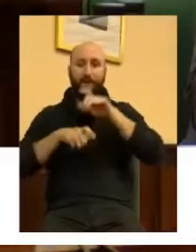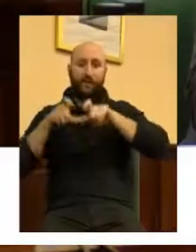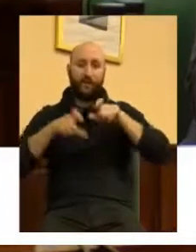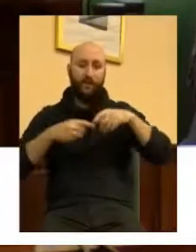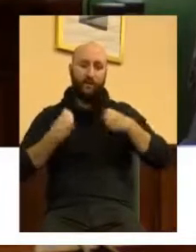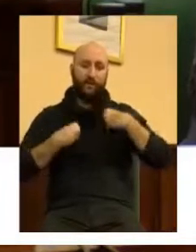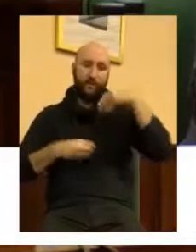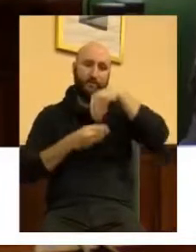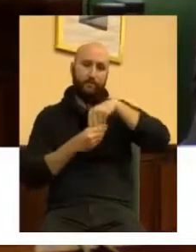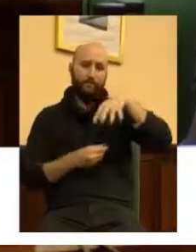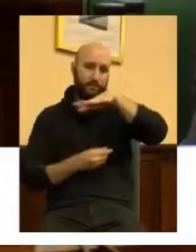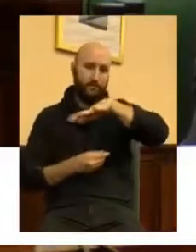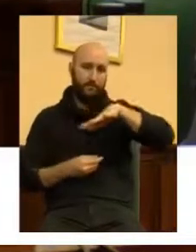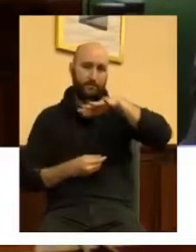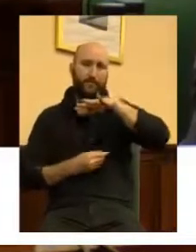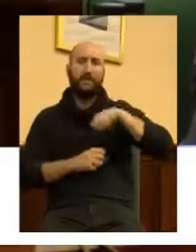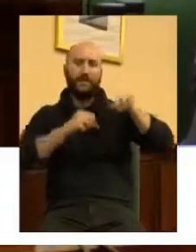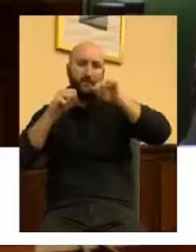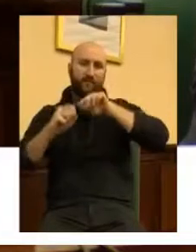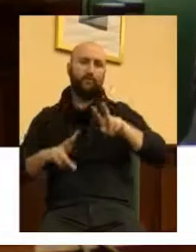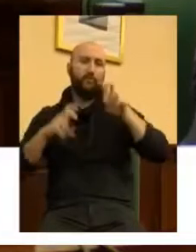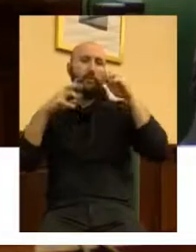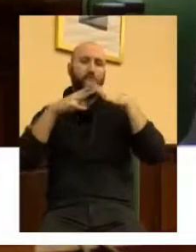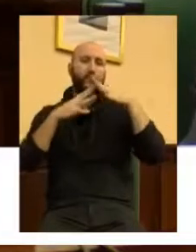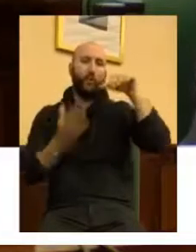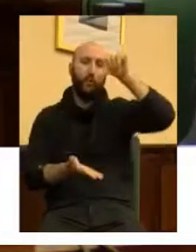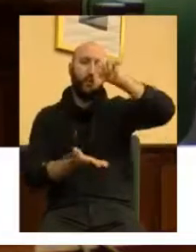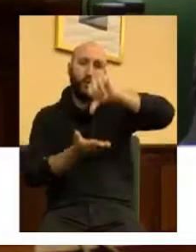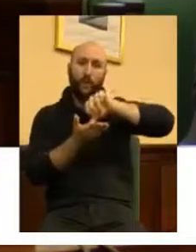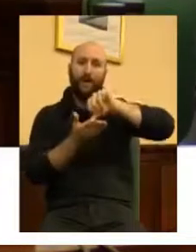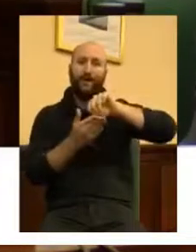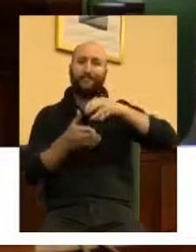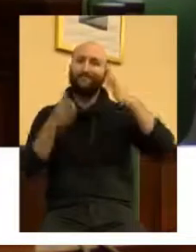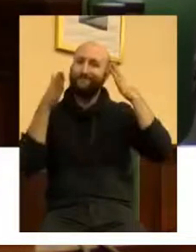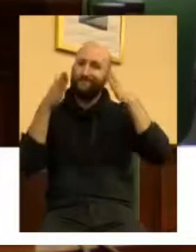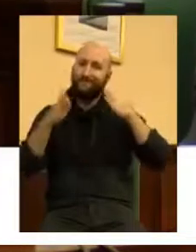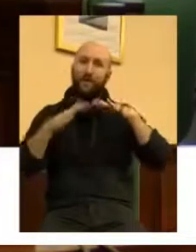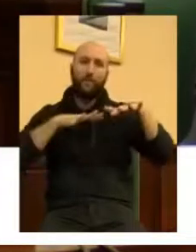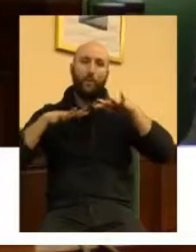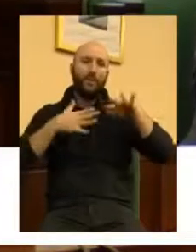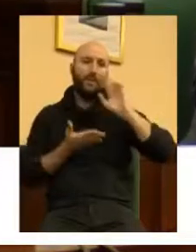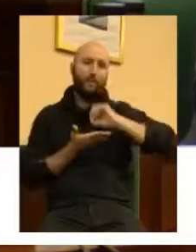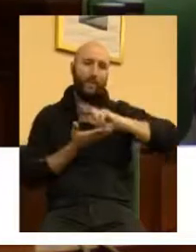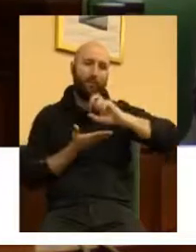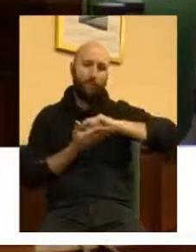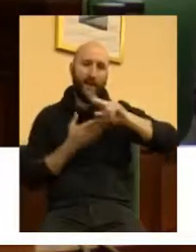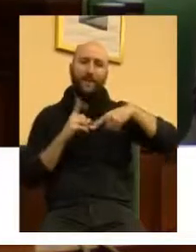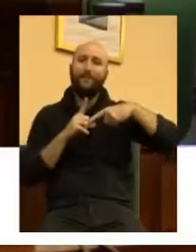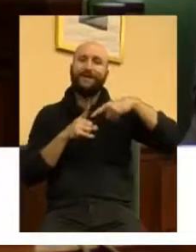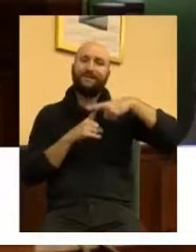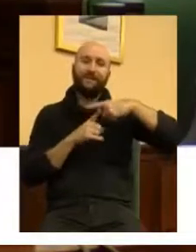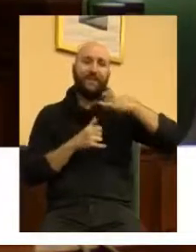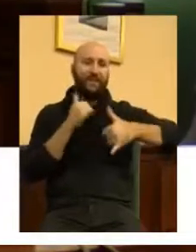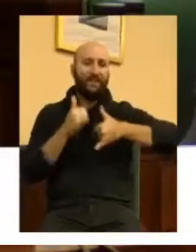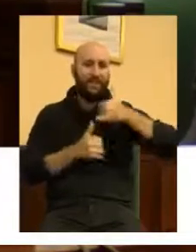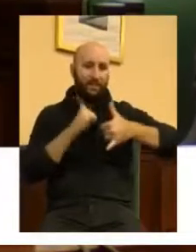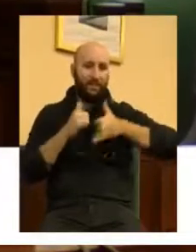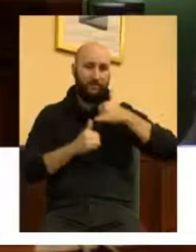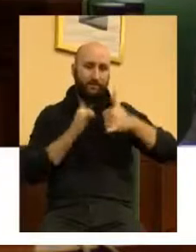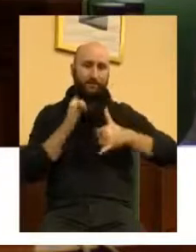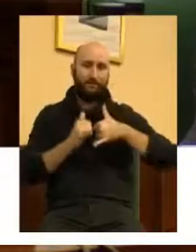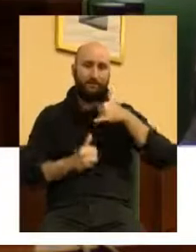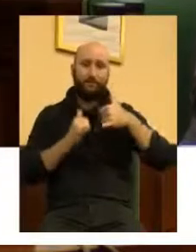ella, defendiendo una nueva estructura urbana centrada en la movilidad peatonal y ciclista que